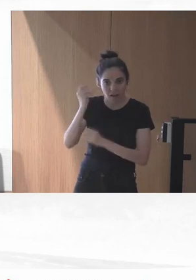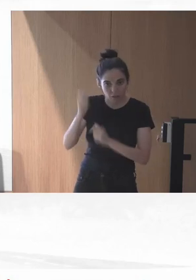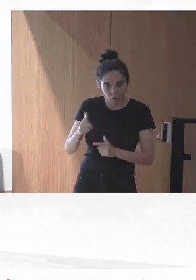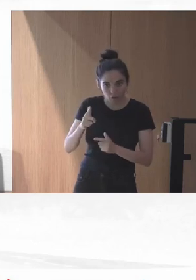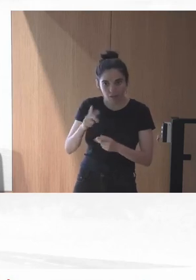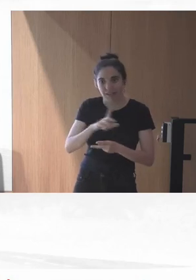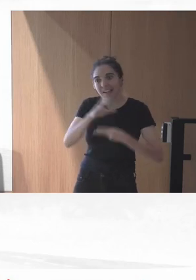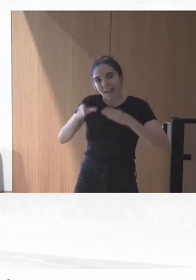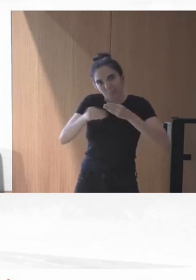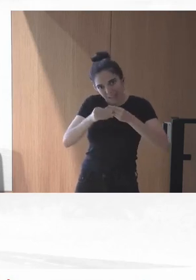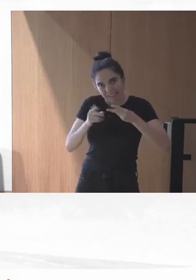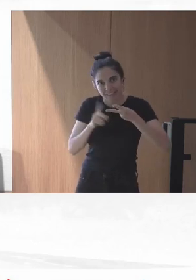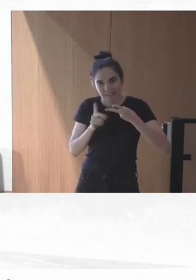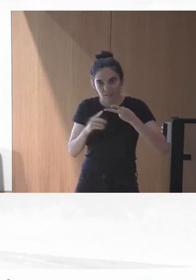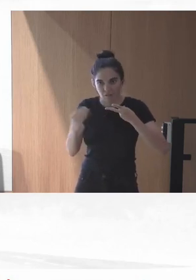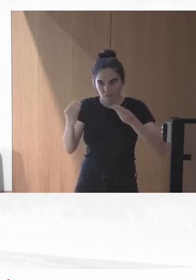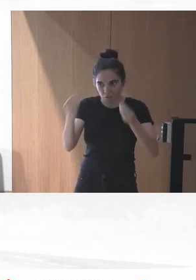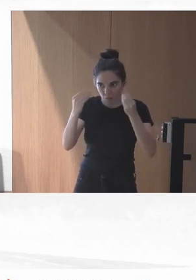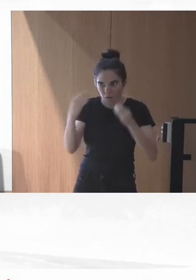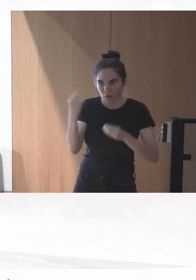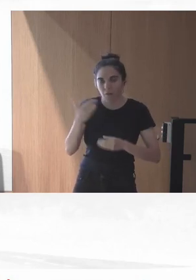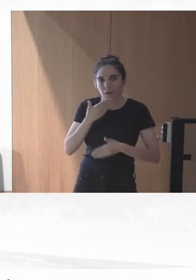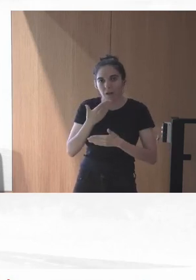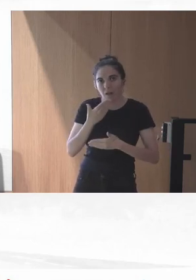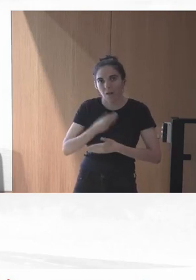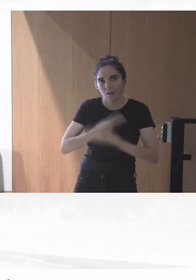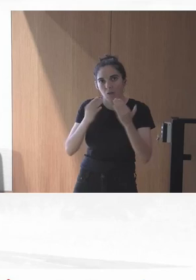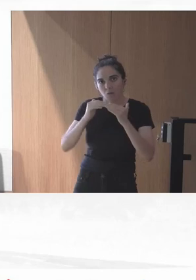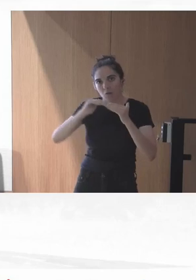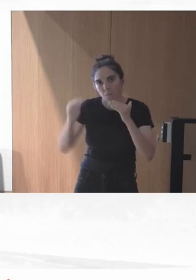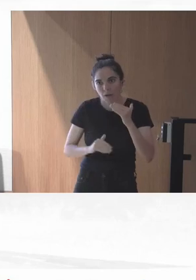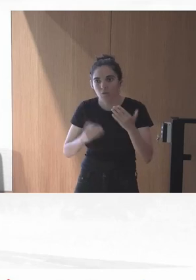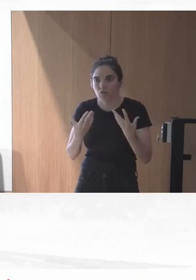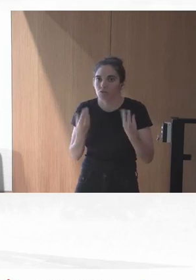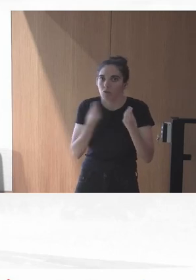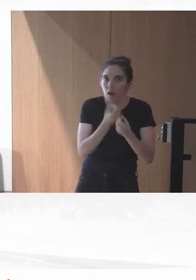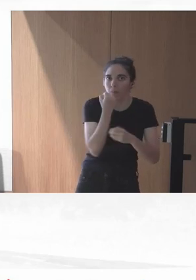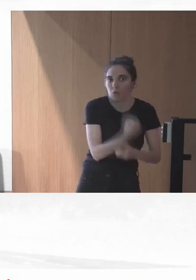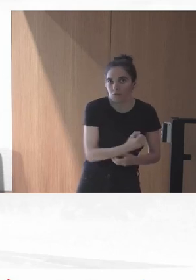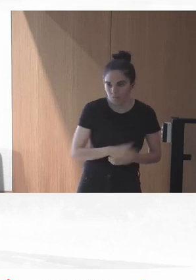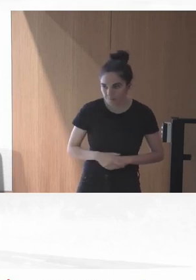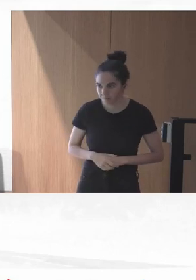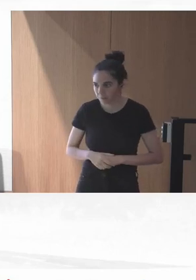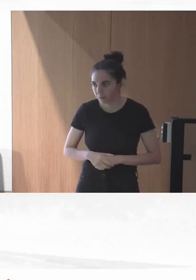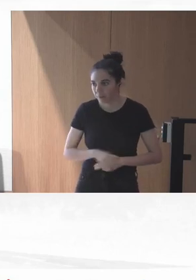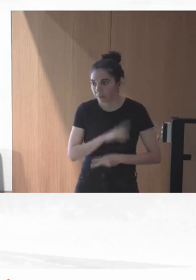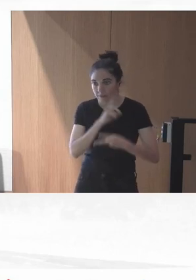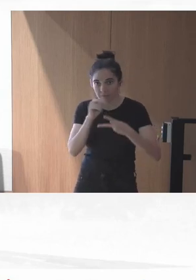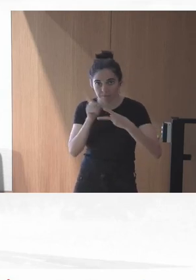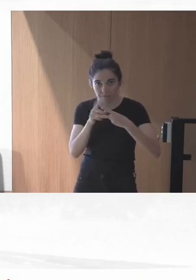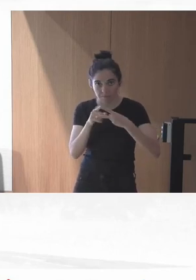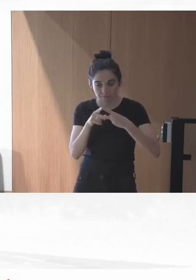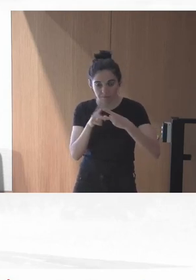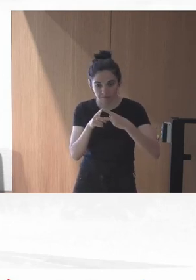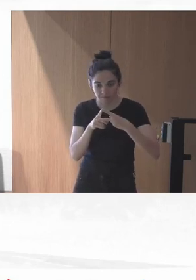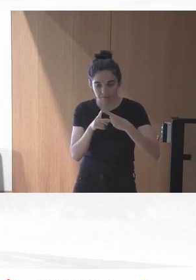tienes que tener ese extra también en el apoyo a menores de edad. Y respecto a la figura